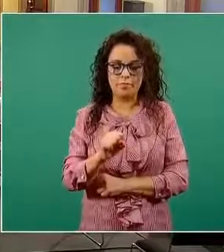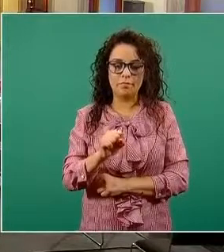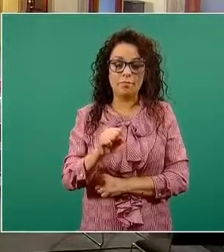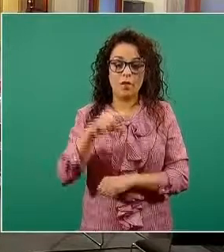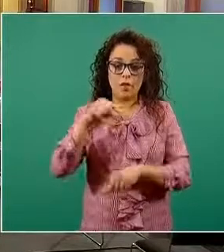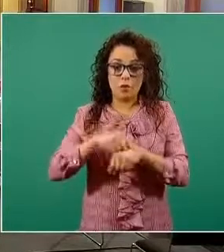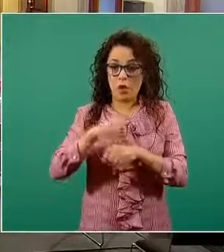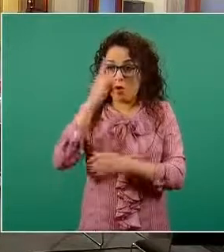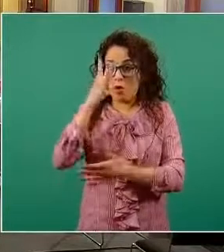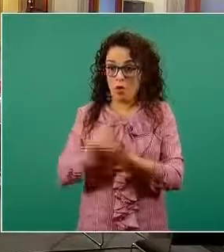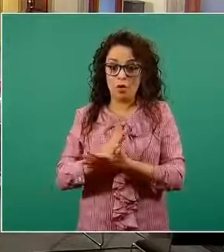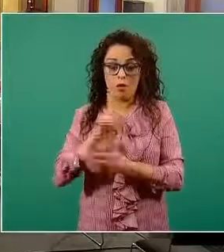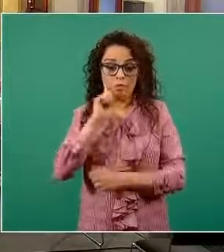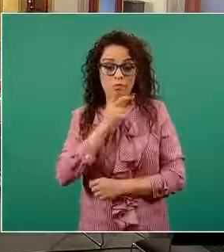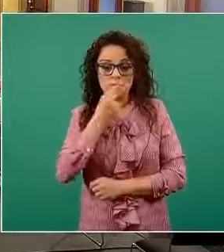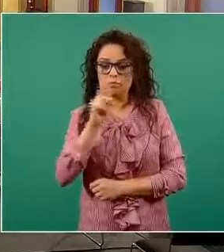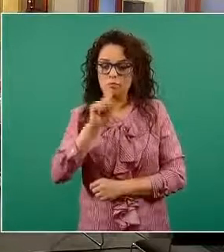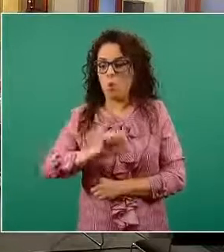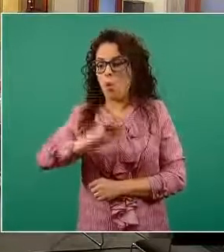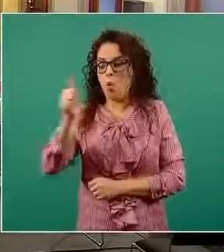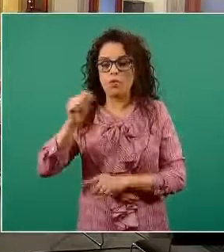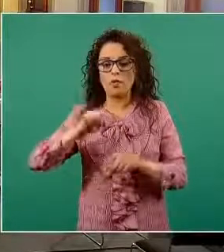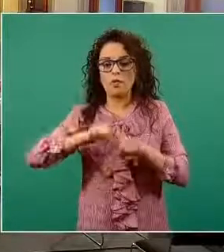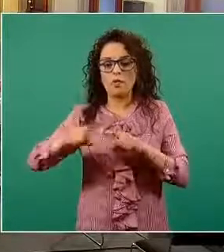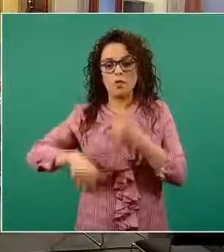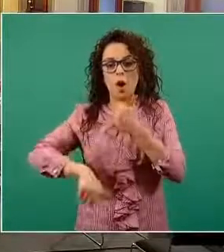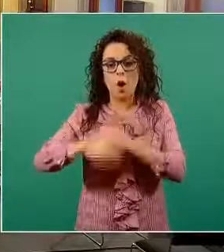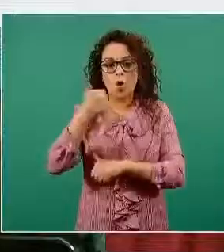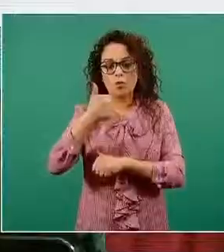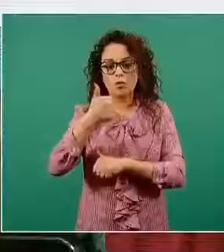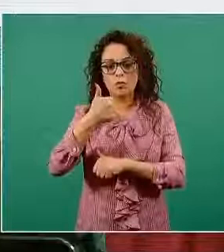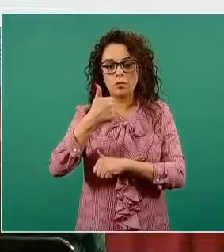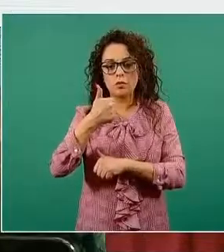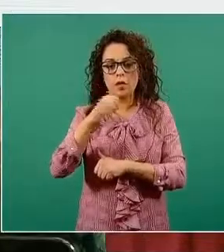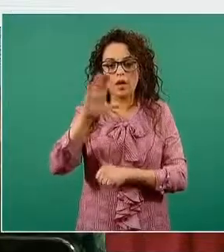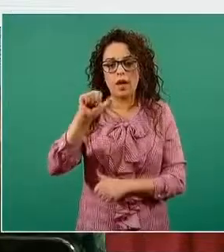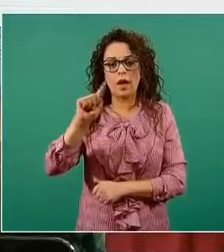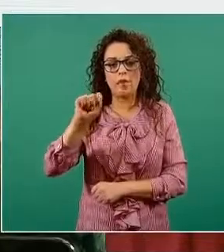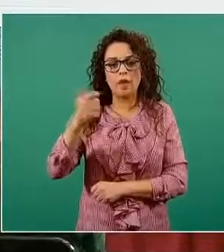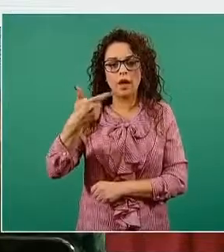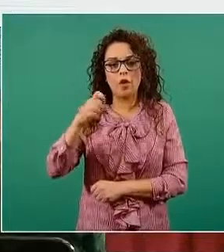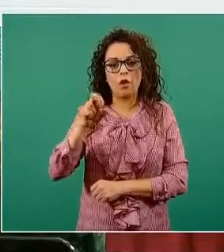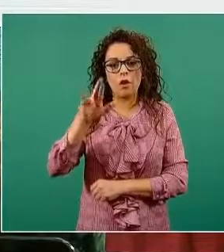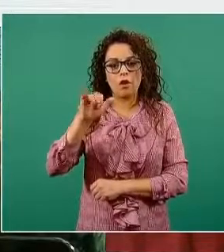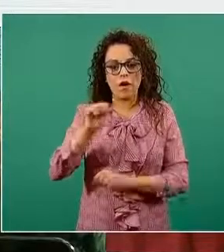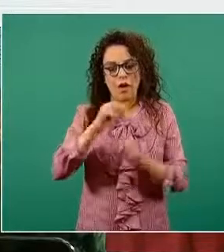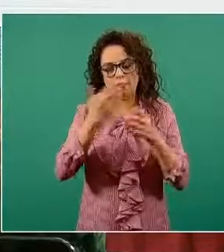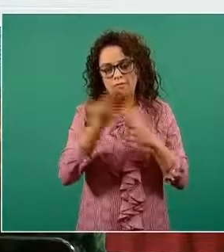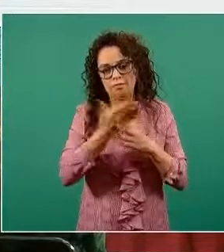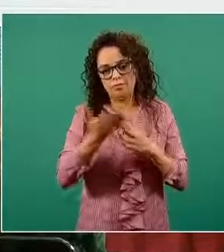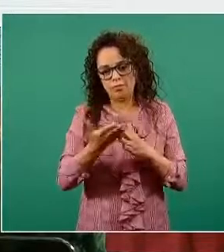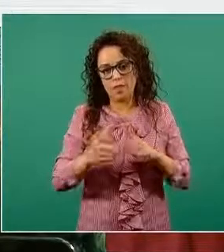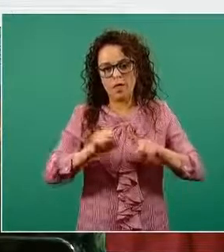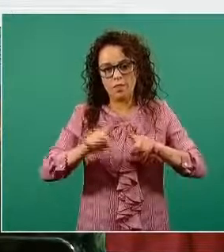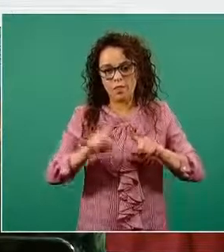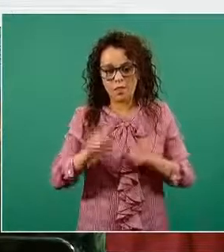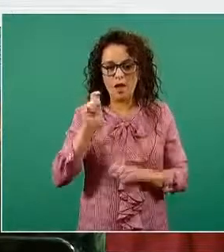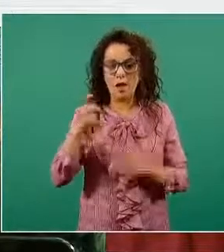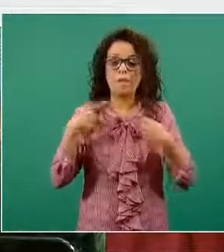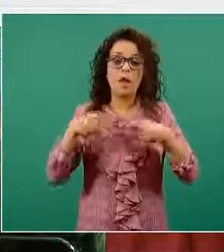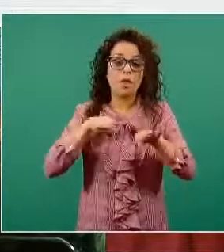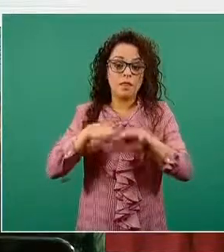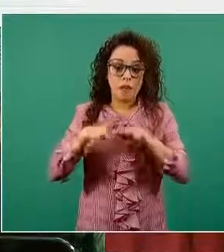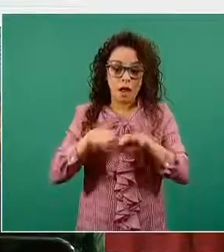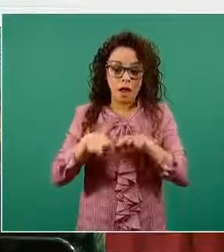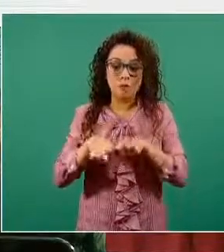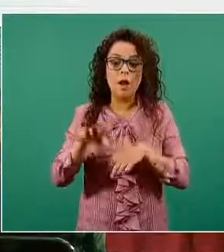médicos, sino también otras 11 categorías laborales, como se conoce, como se especificó, como está claramente establecido